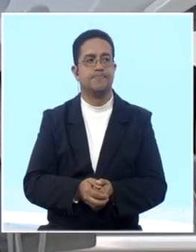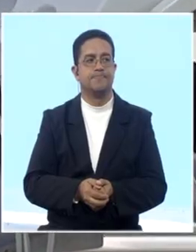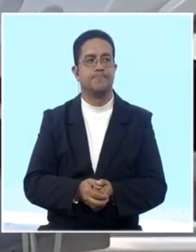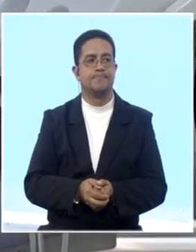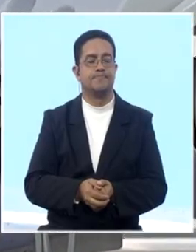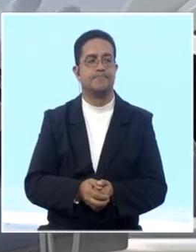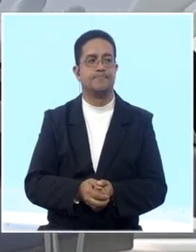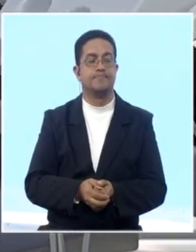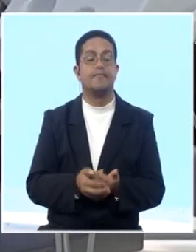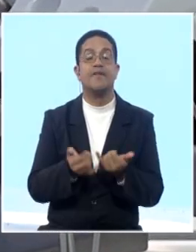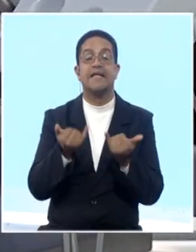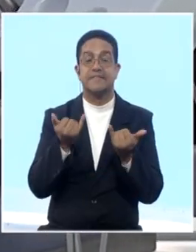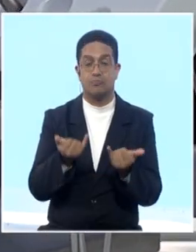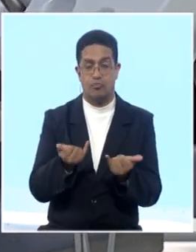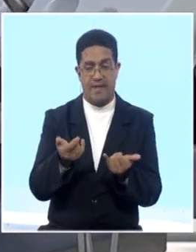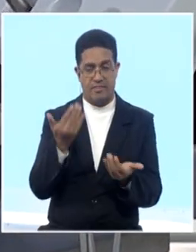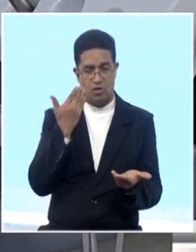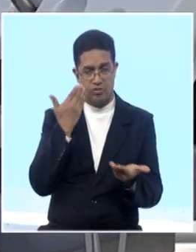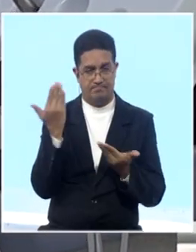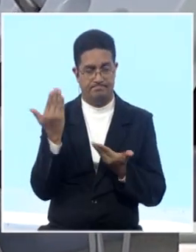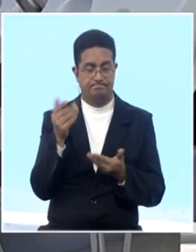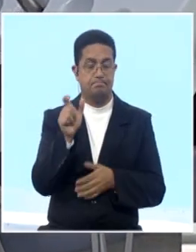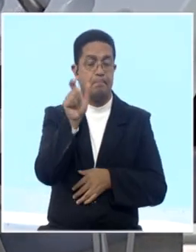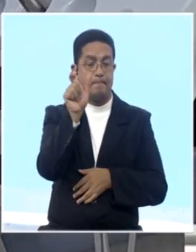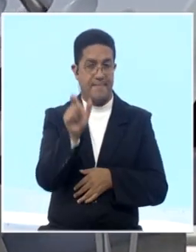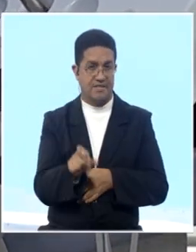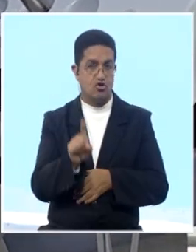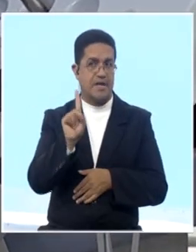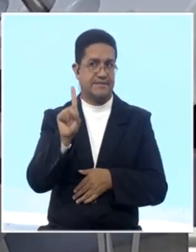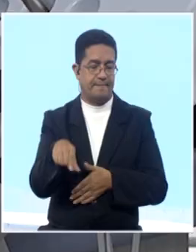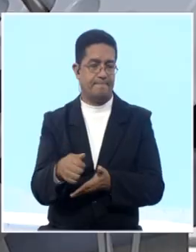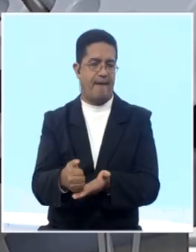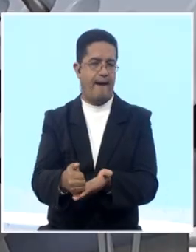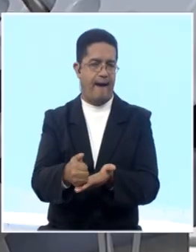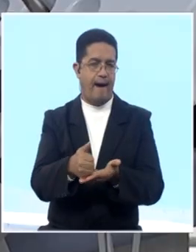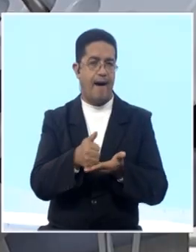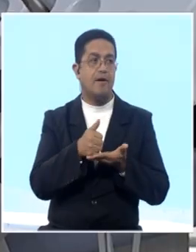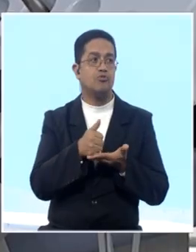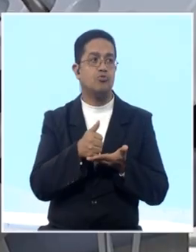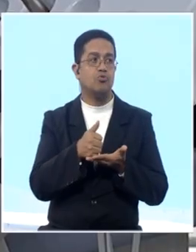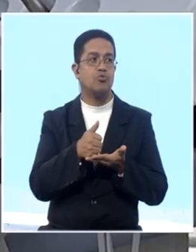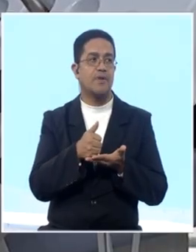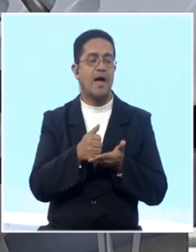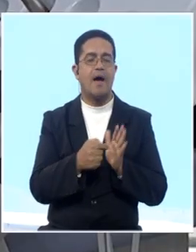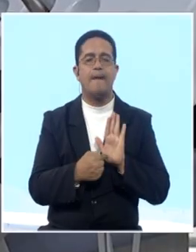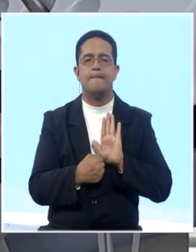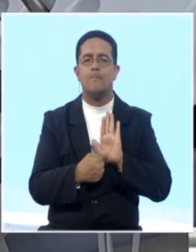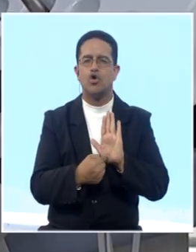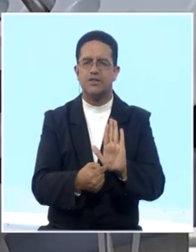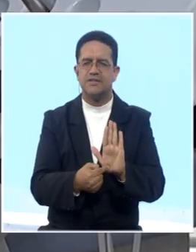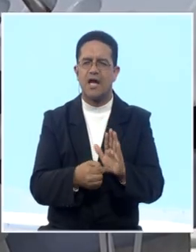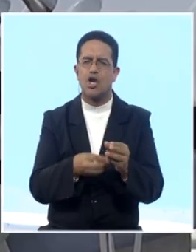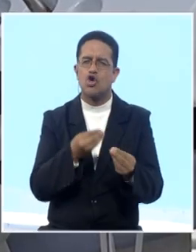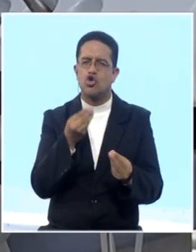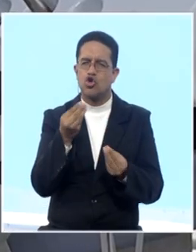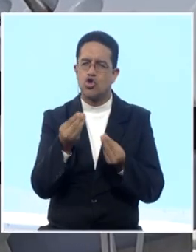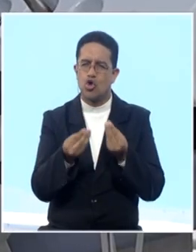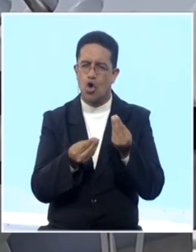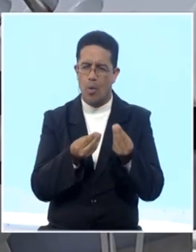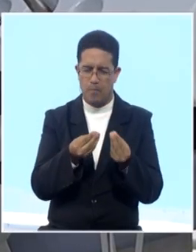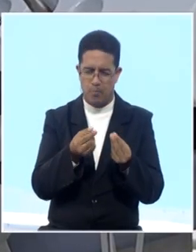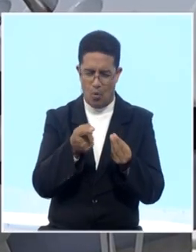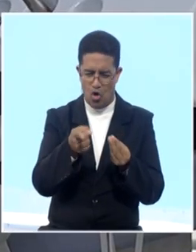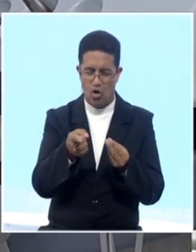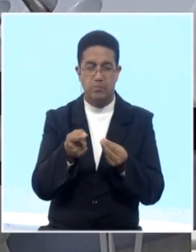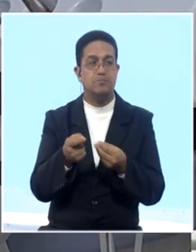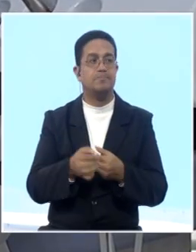En este momento tenemos la preparación. El paciente pues también nos va a ayudar a ver de una forma dinámica lo que sería el proceso con el